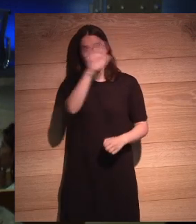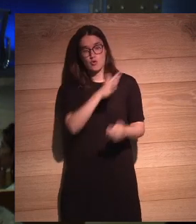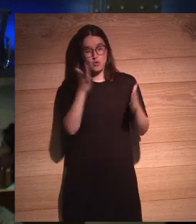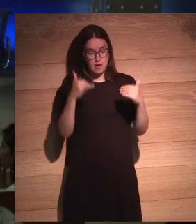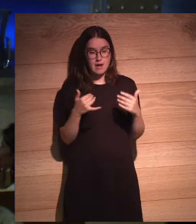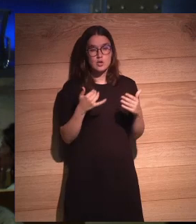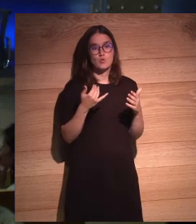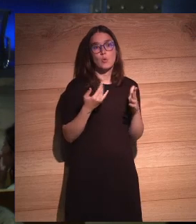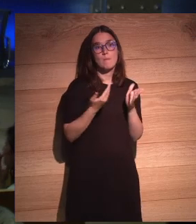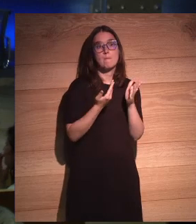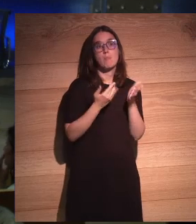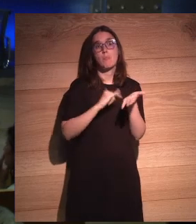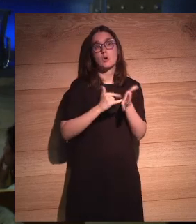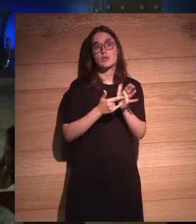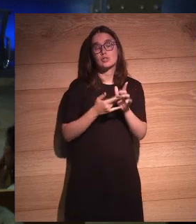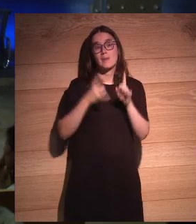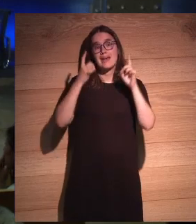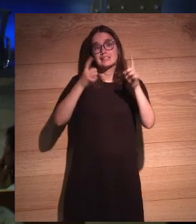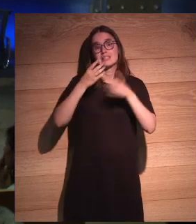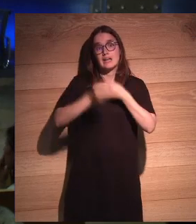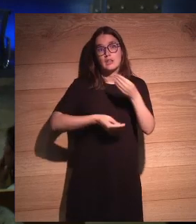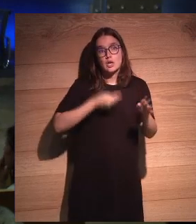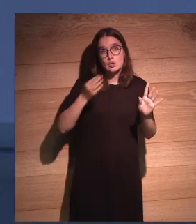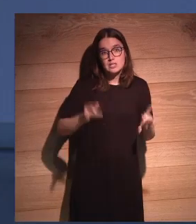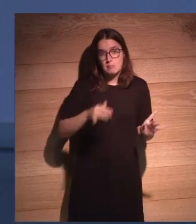una iniciativa para intentar hacerlo.